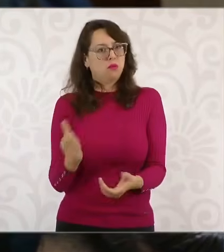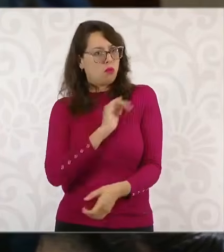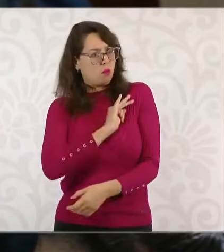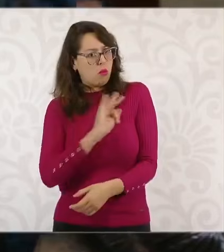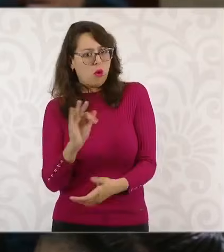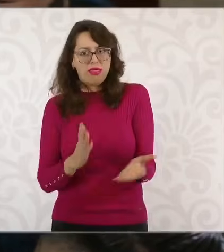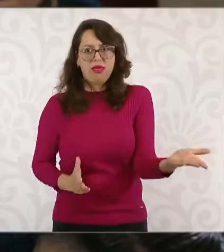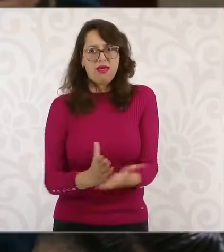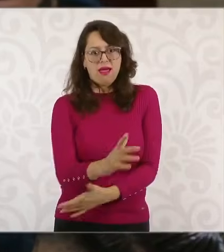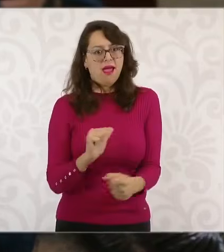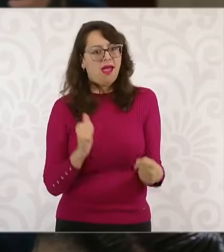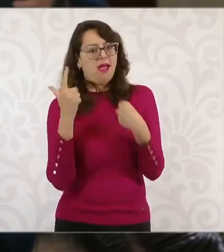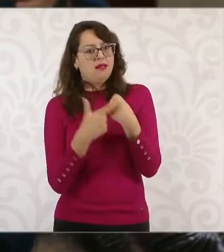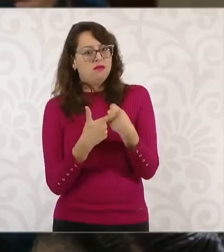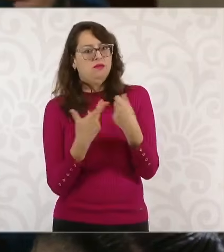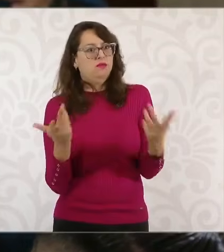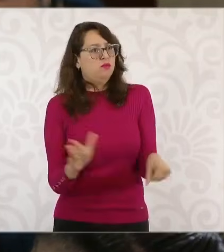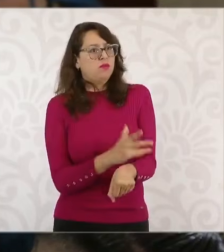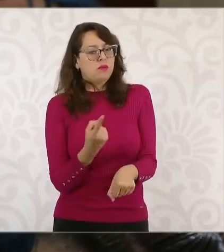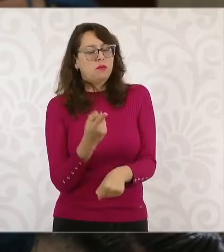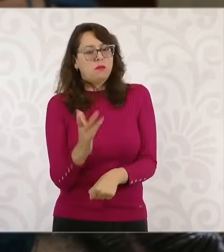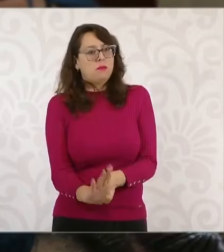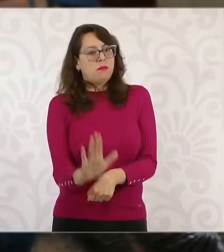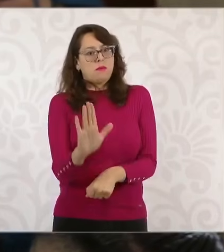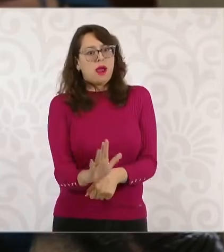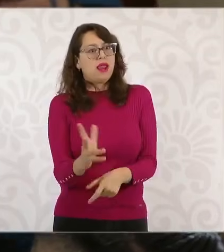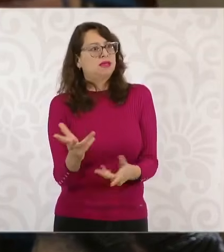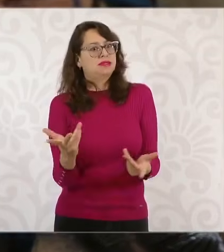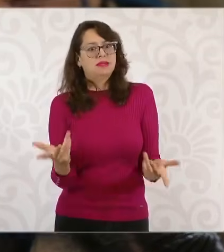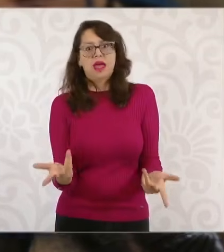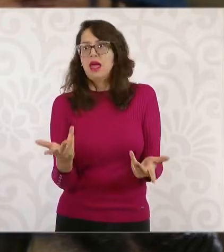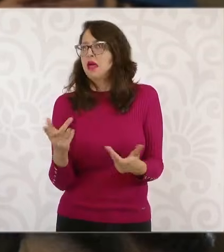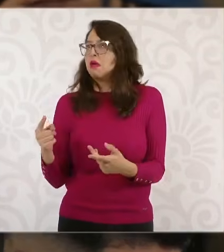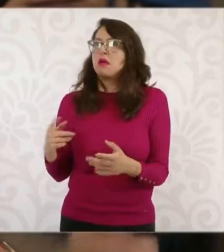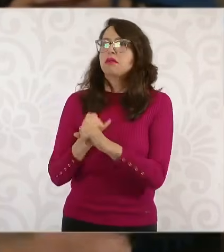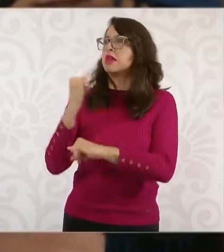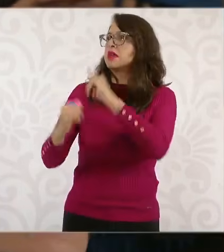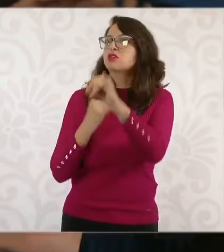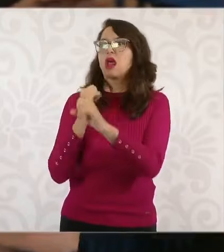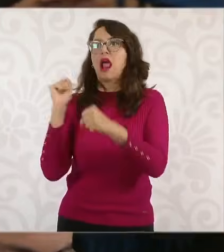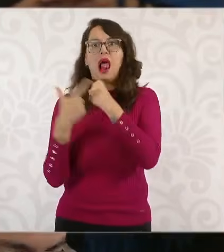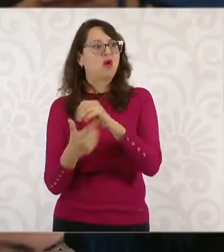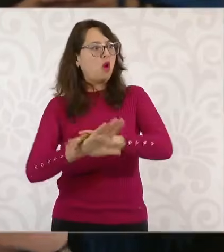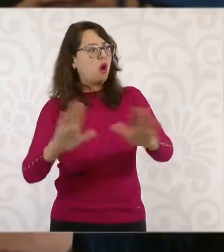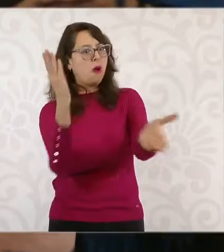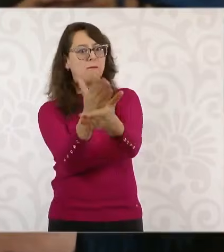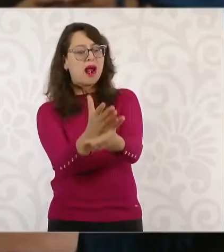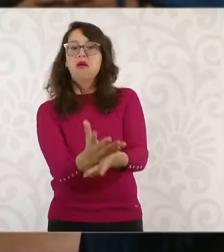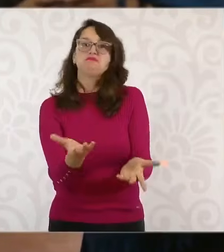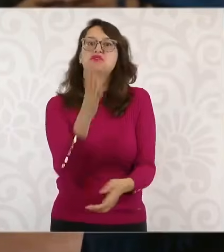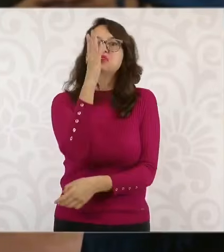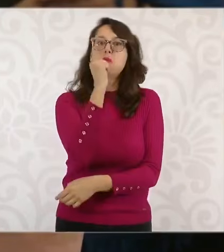continúe, porque pareciera, como usted misma dijo, que no hay institución internacional capaz de